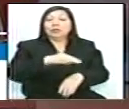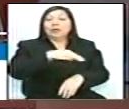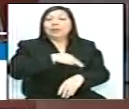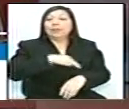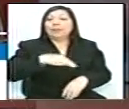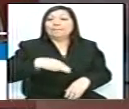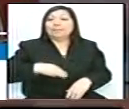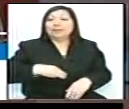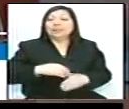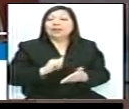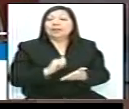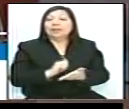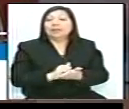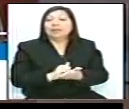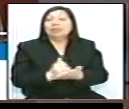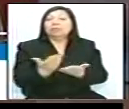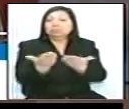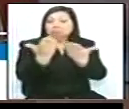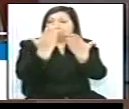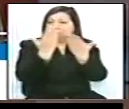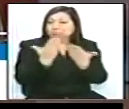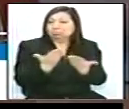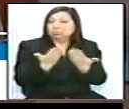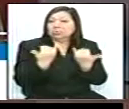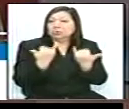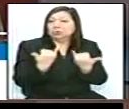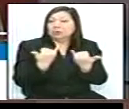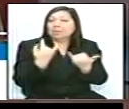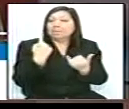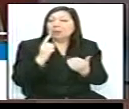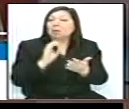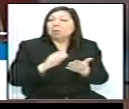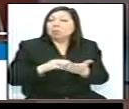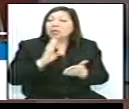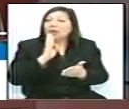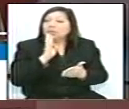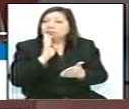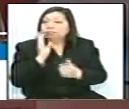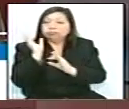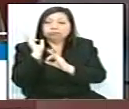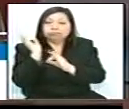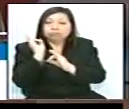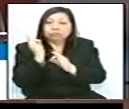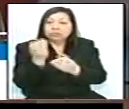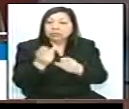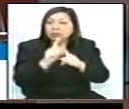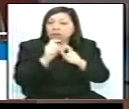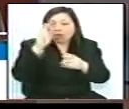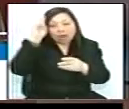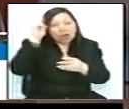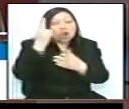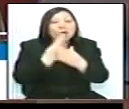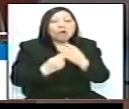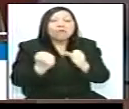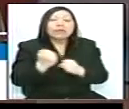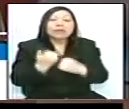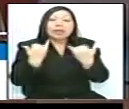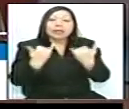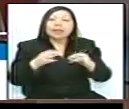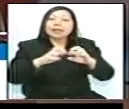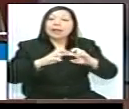Ministros en el sentido de recibirlo en la fecha para que pueda plantear una cuestión de confianza ante el